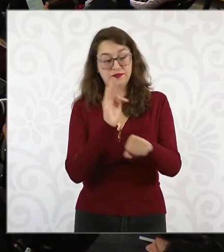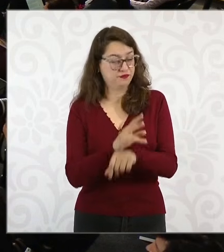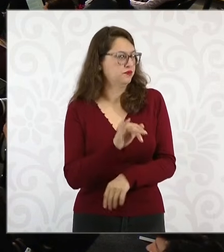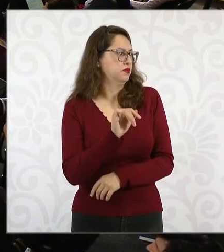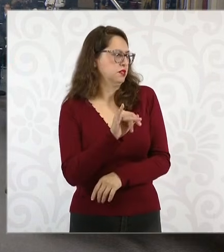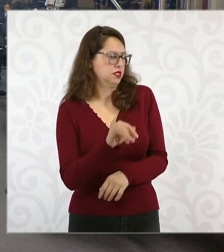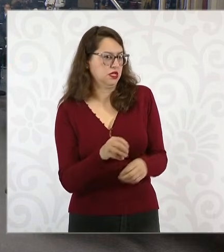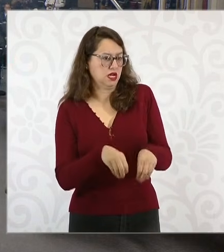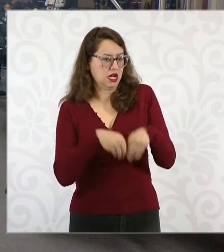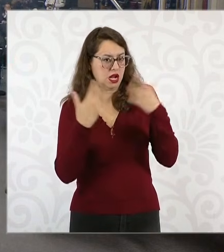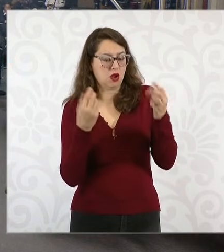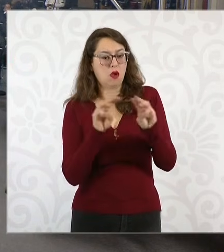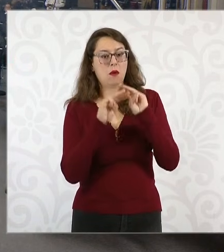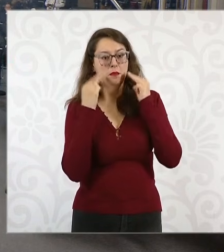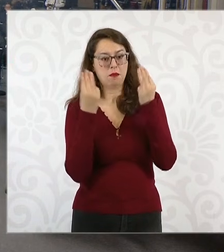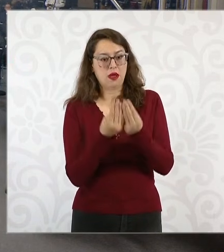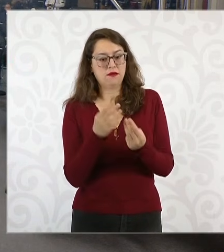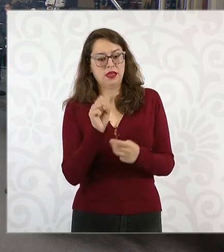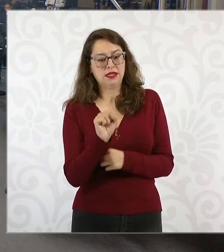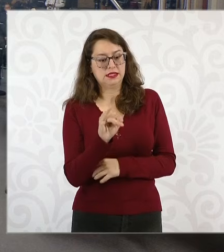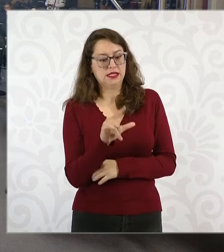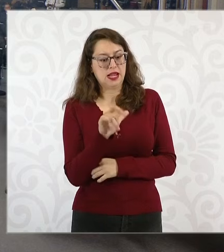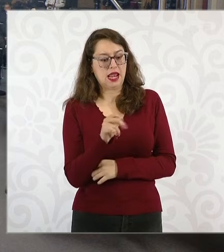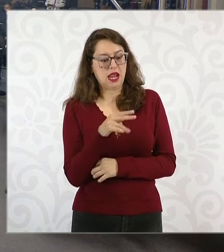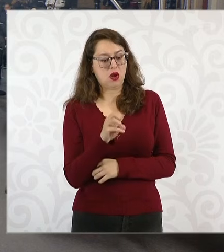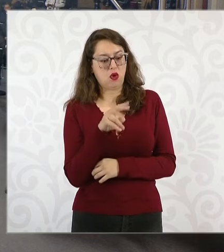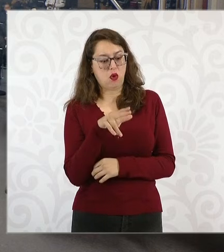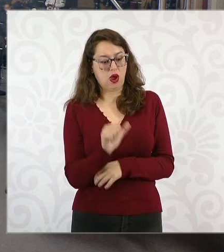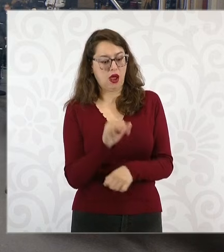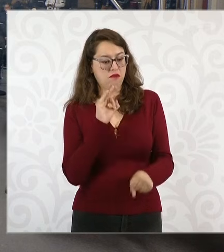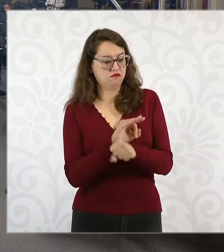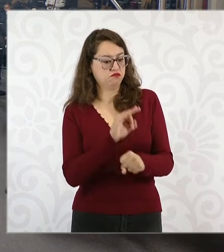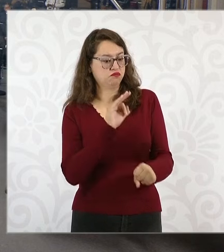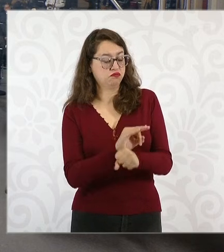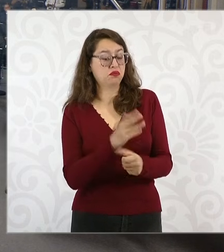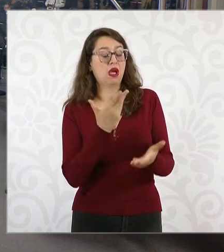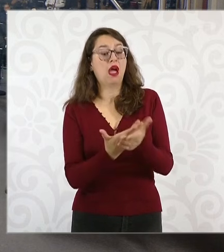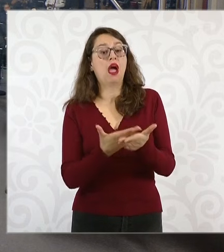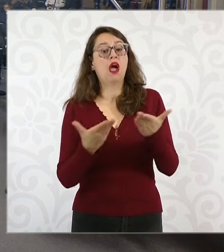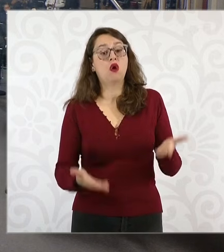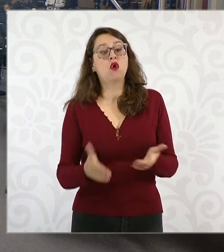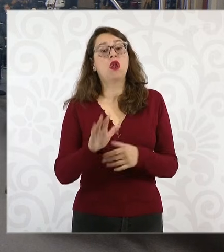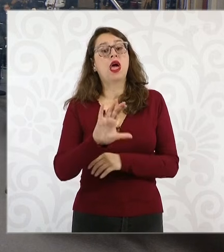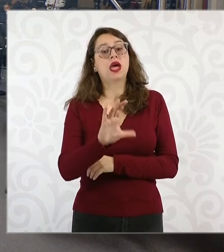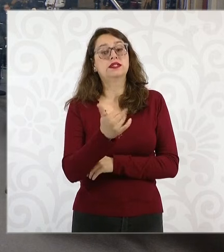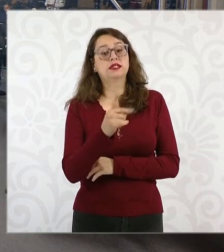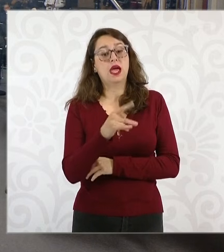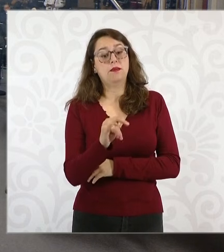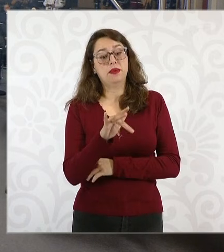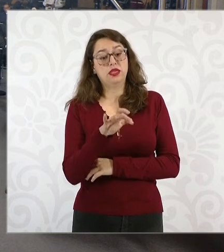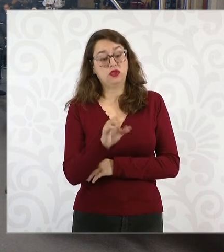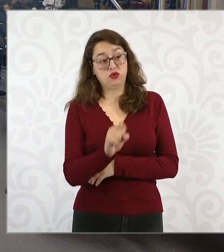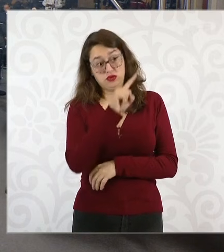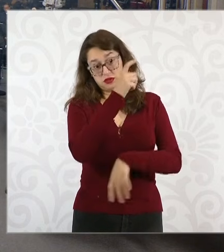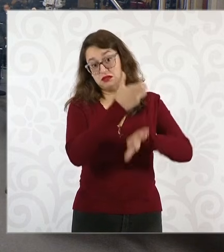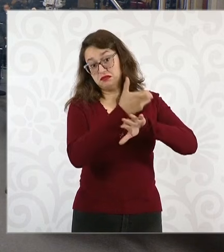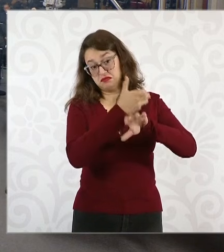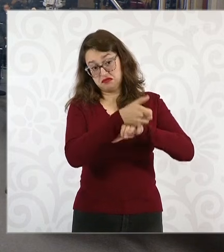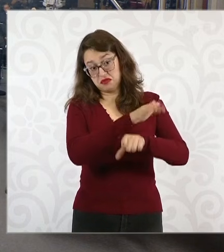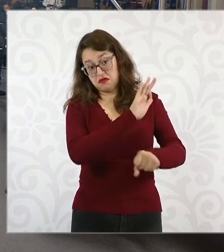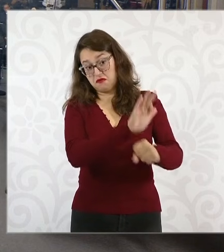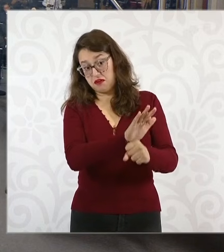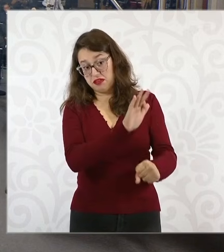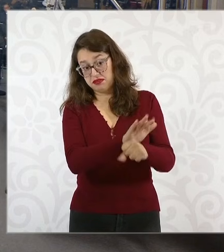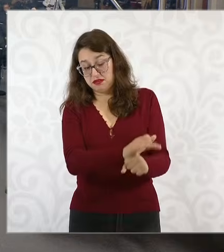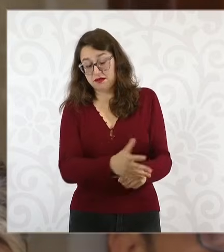claramente. Y ahora a los Chapitos, ¿no?, que es la facción a la que están beneficiando en Estados Unidos. Presidenta,